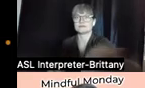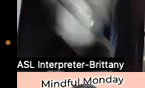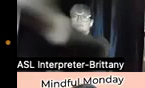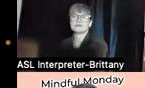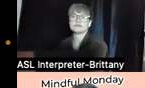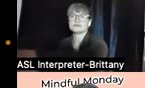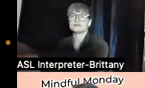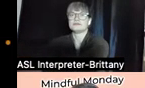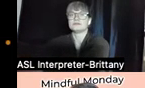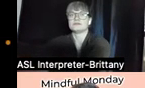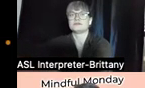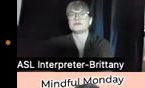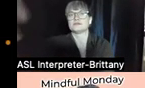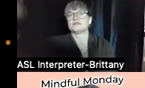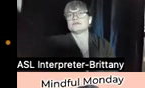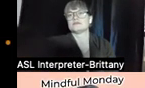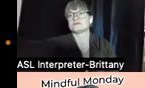screen.